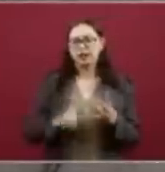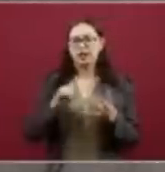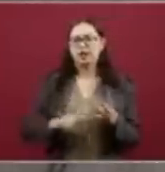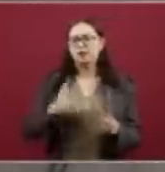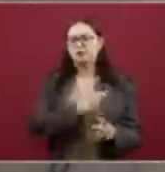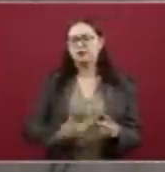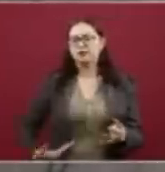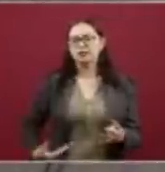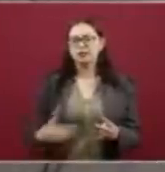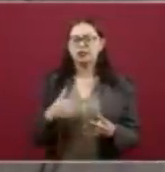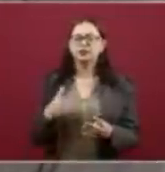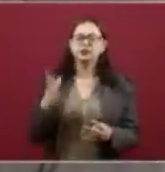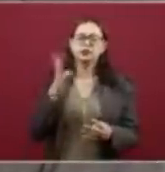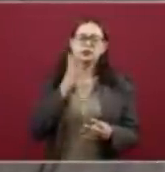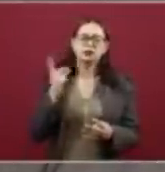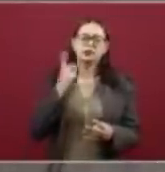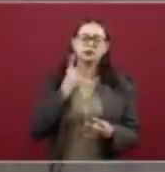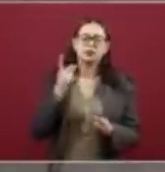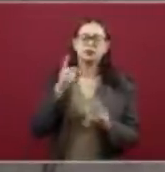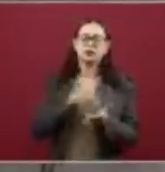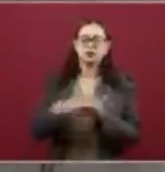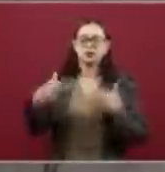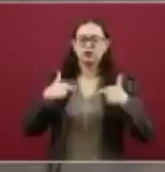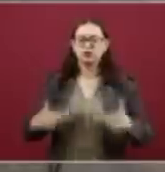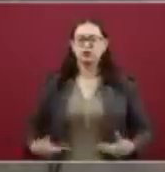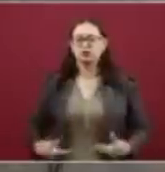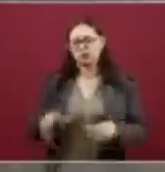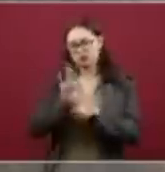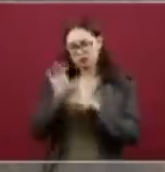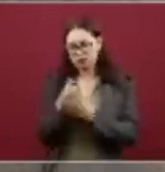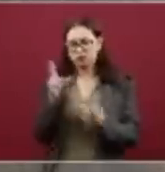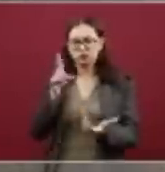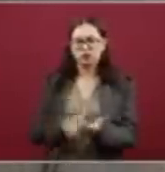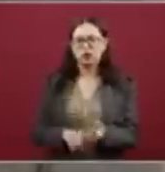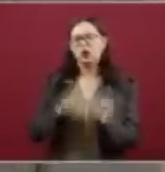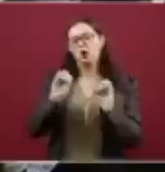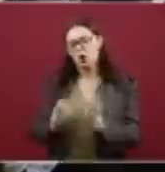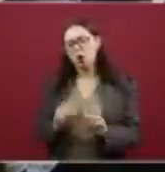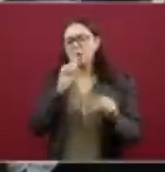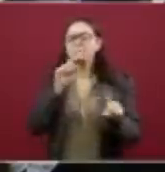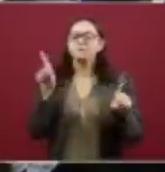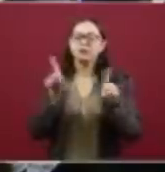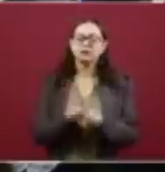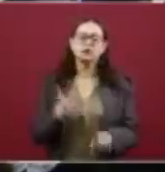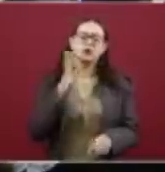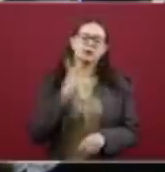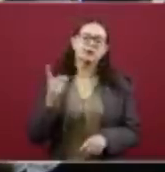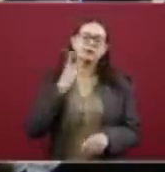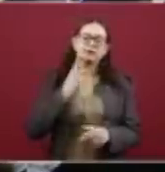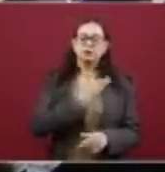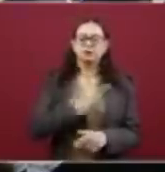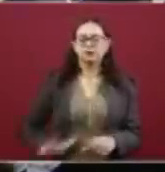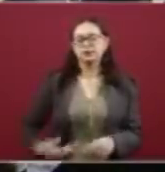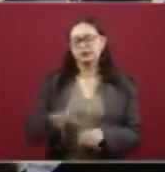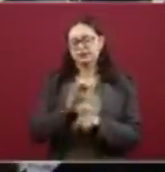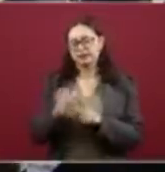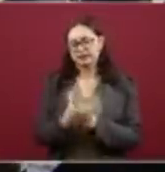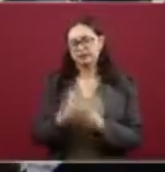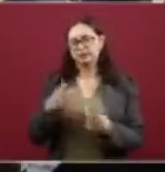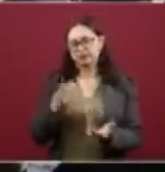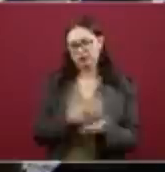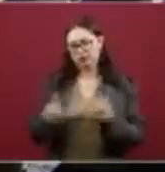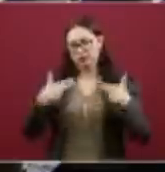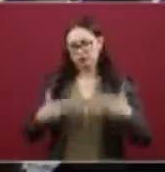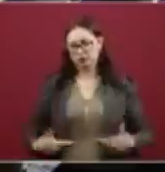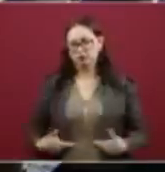Derechos Humanos del Senado de la República o al presidente o presidenta de la Comisión de Derechos Humanos de la Cámara de Diputados. ¿Cuáles